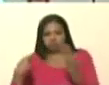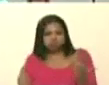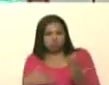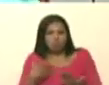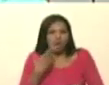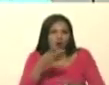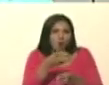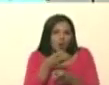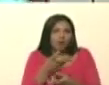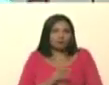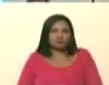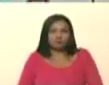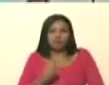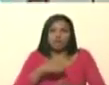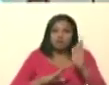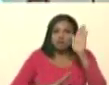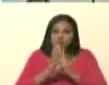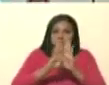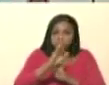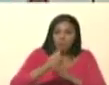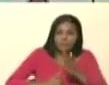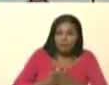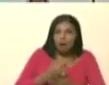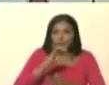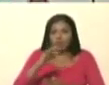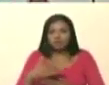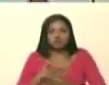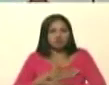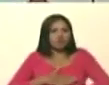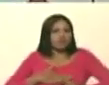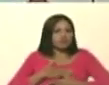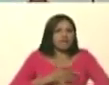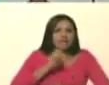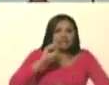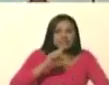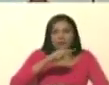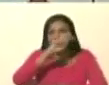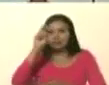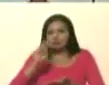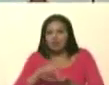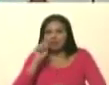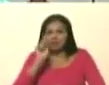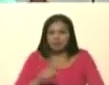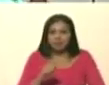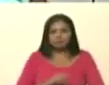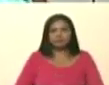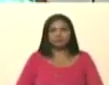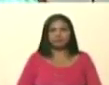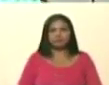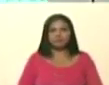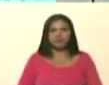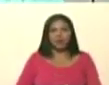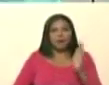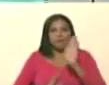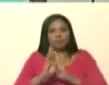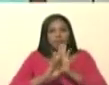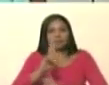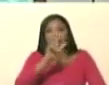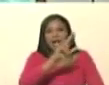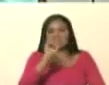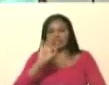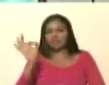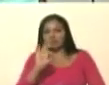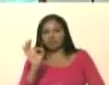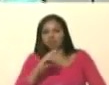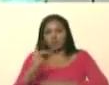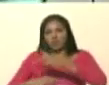y si pueden crecer más satisfaciendo las necesidades nacionales y aumentar al 30%